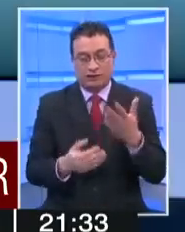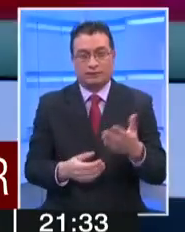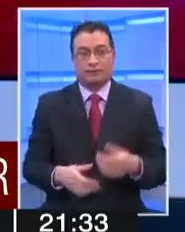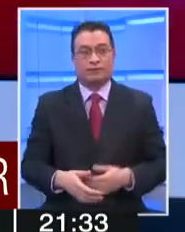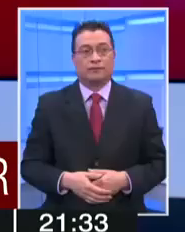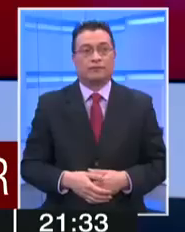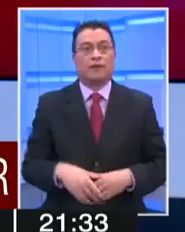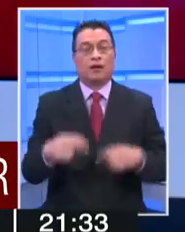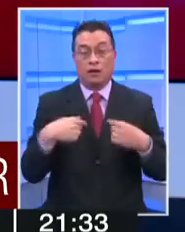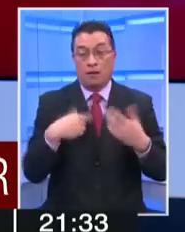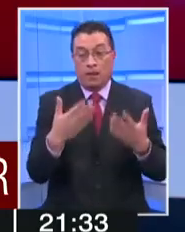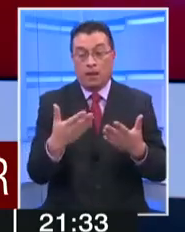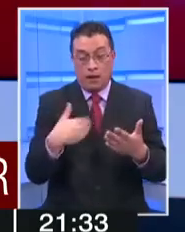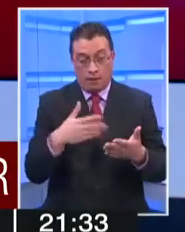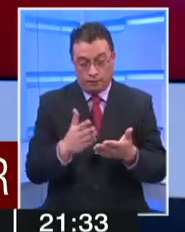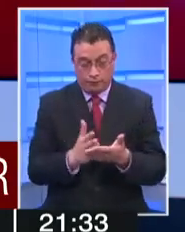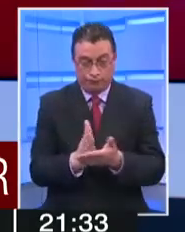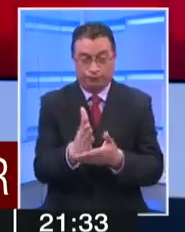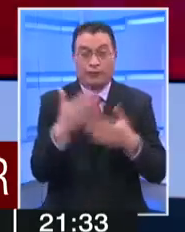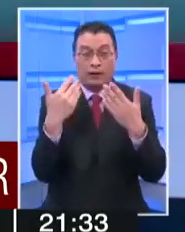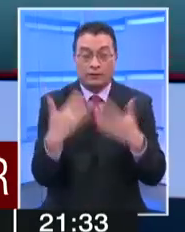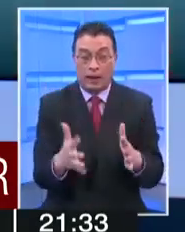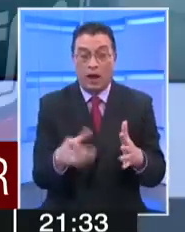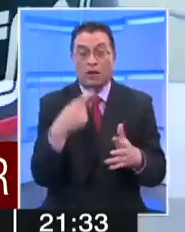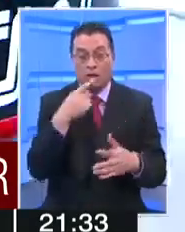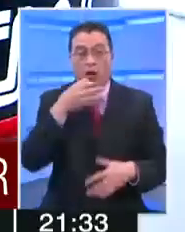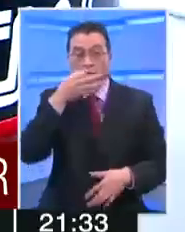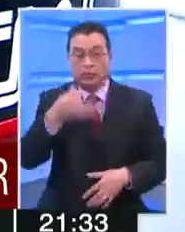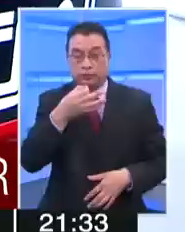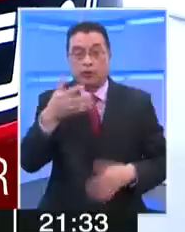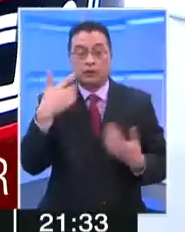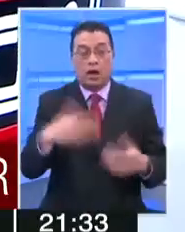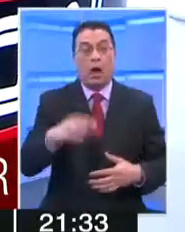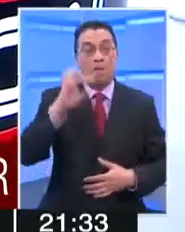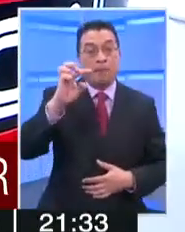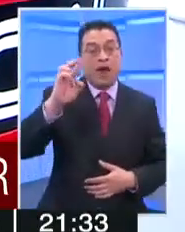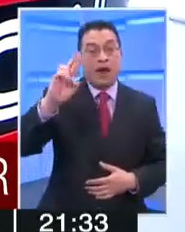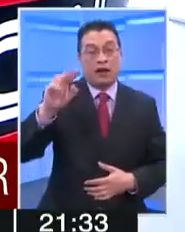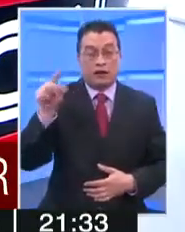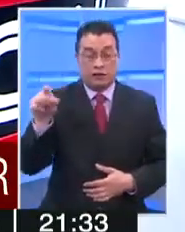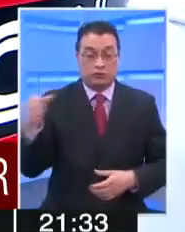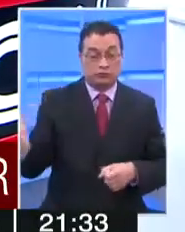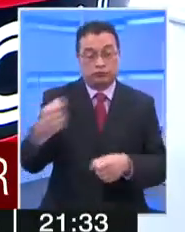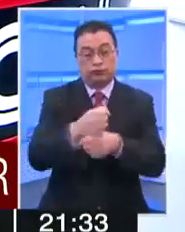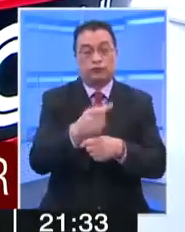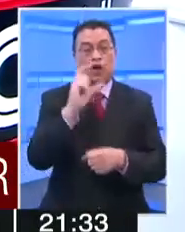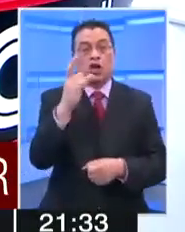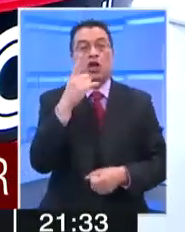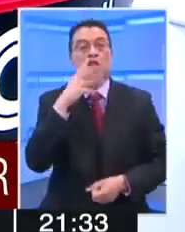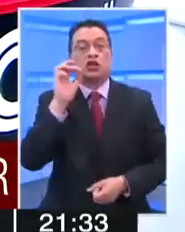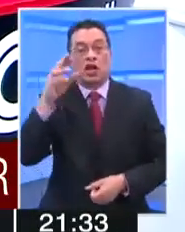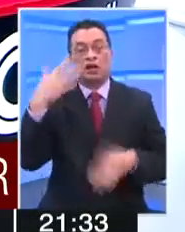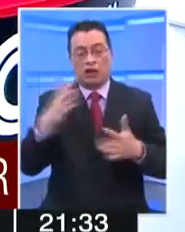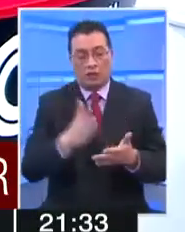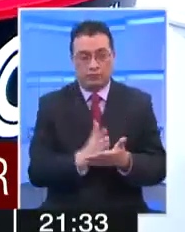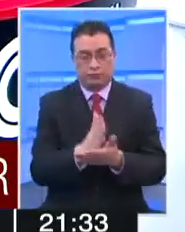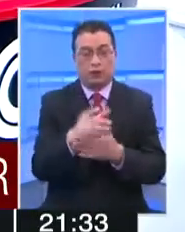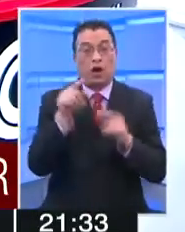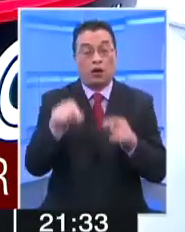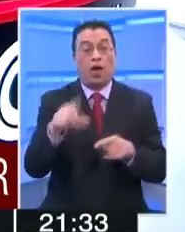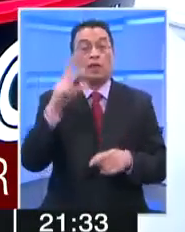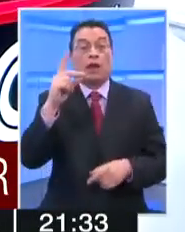decía yo que estamos en plena tierra derecha vimos ayer la proclamación por parte del partido radical de Alejandro Guille vemos hoy día la elec